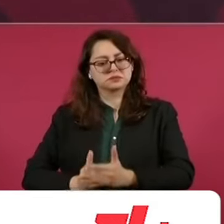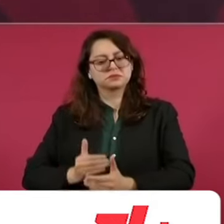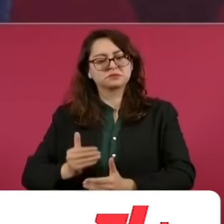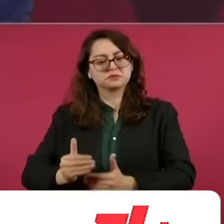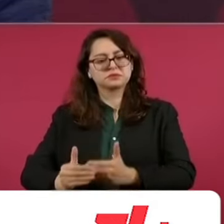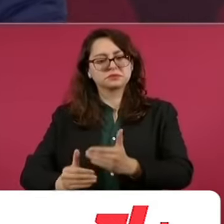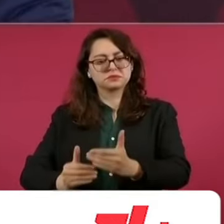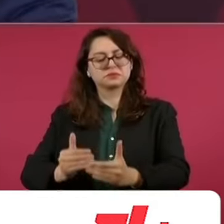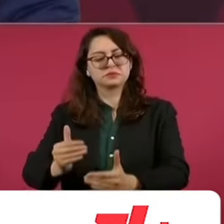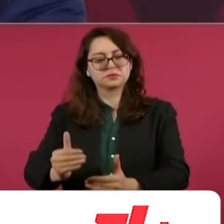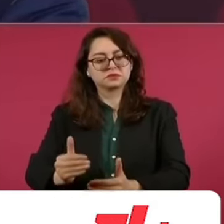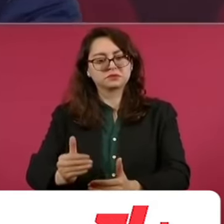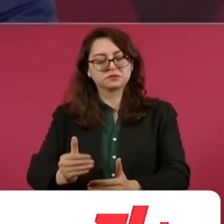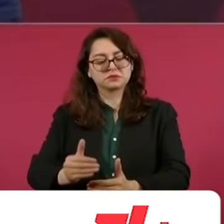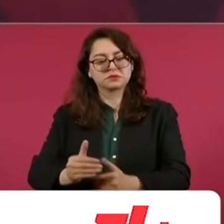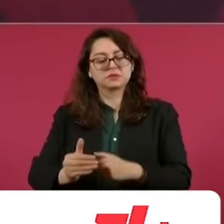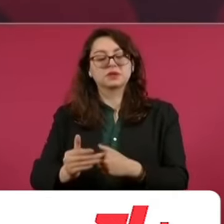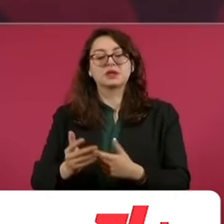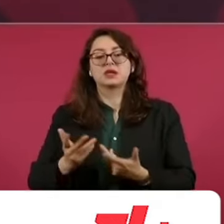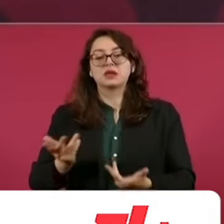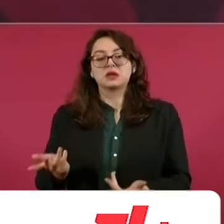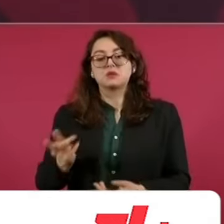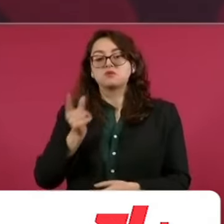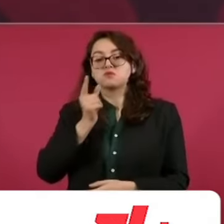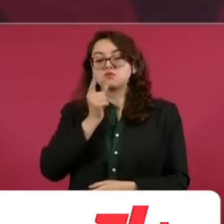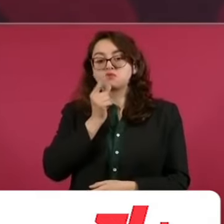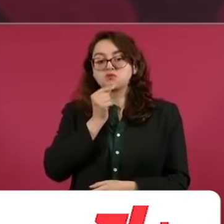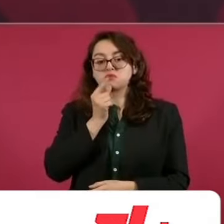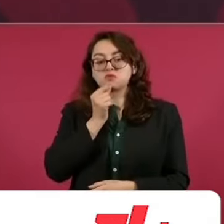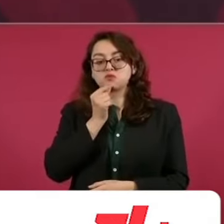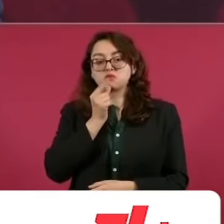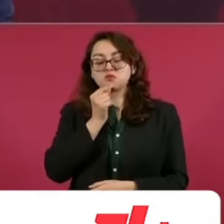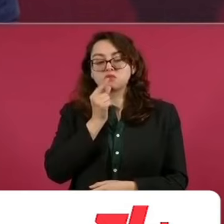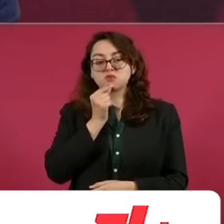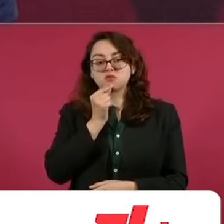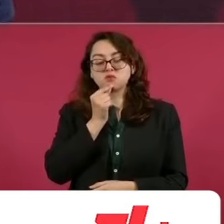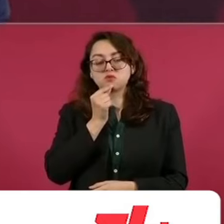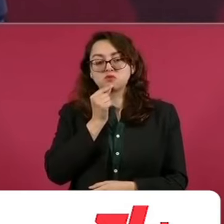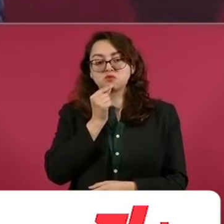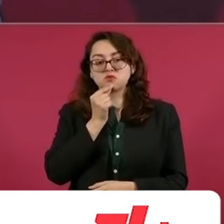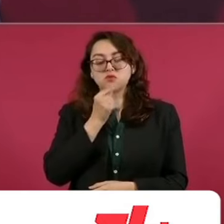no disparó el joven, por ejemplo.